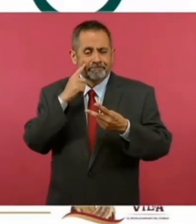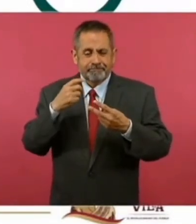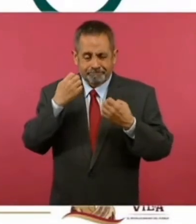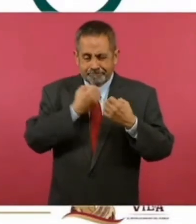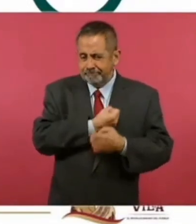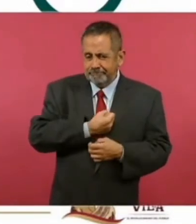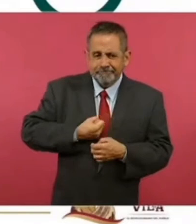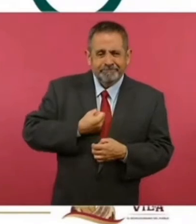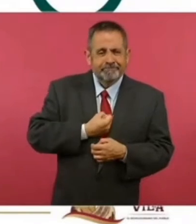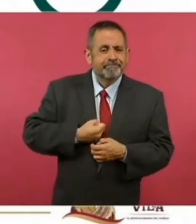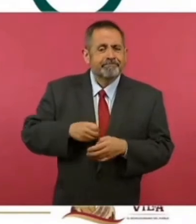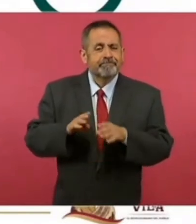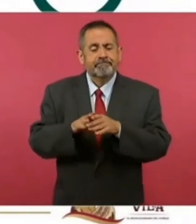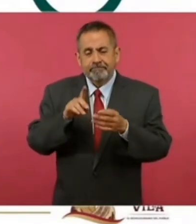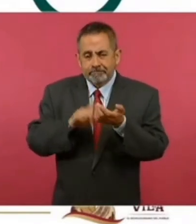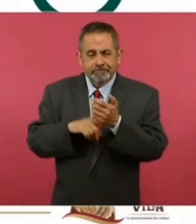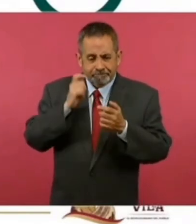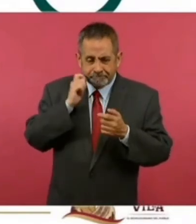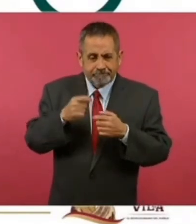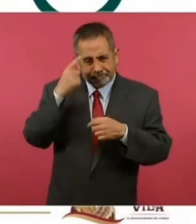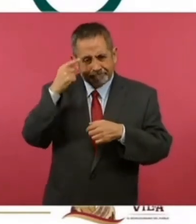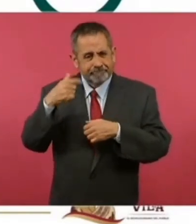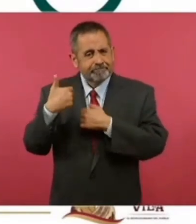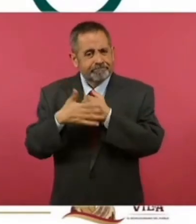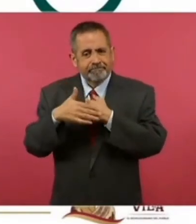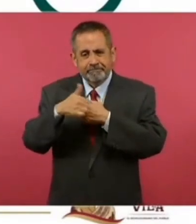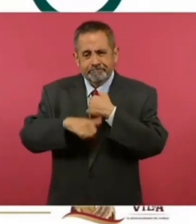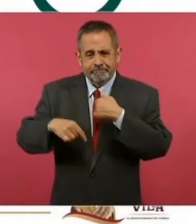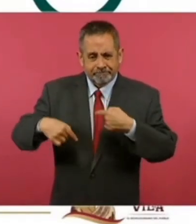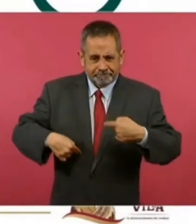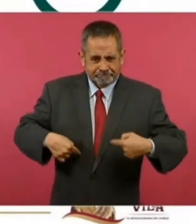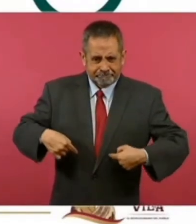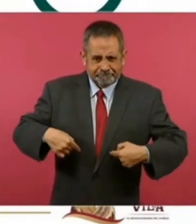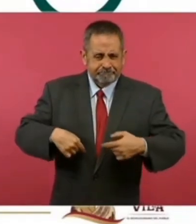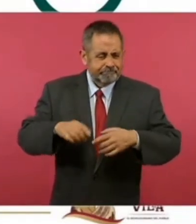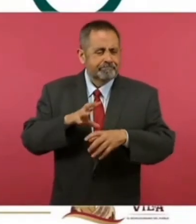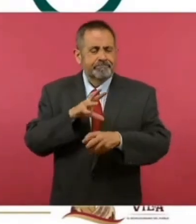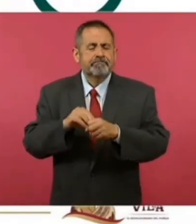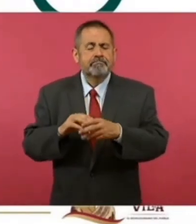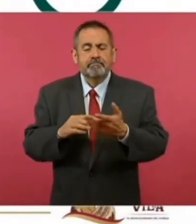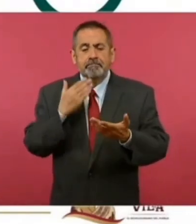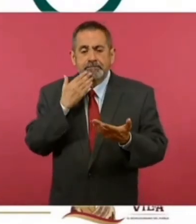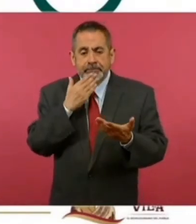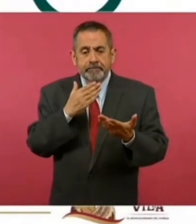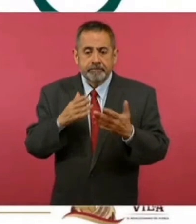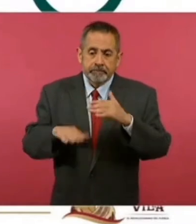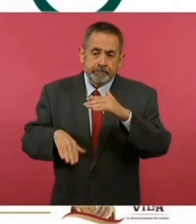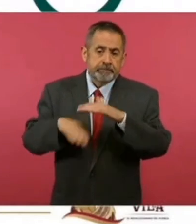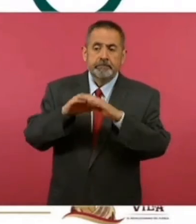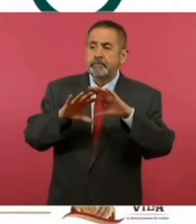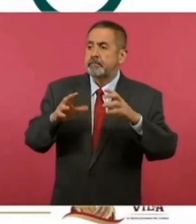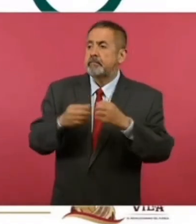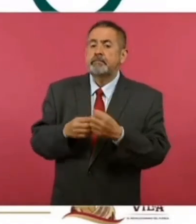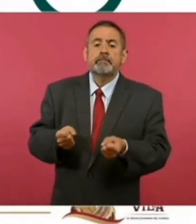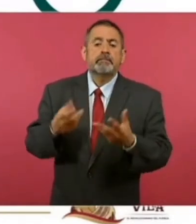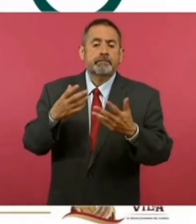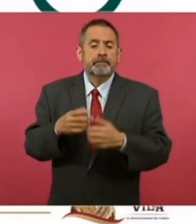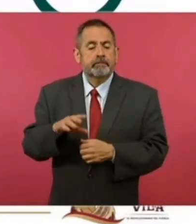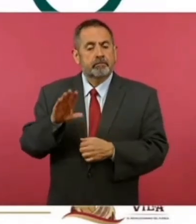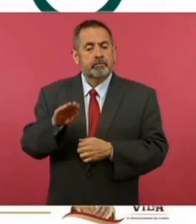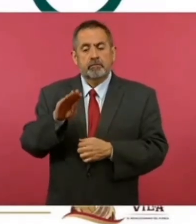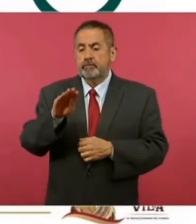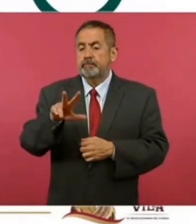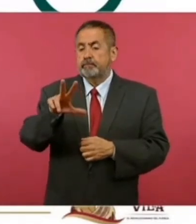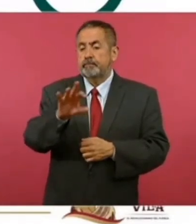una unidad de laparoscopía El el reporte que tenemos del abasto de medicamentos en Sonora es del